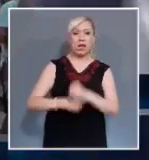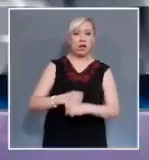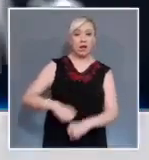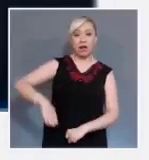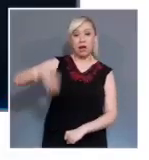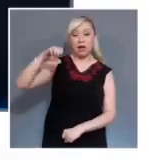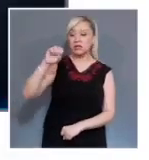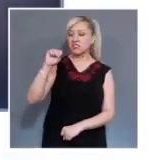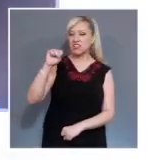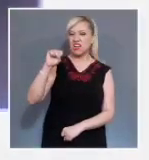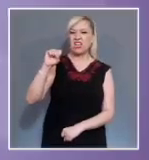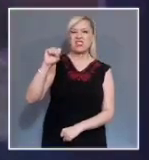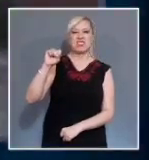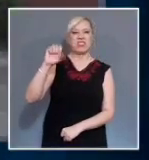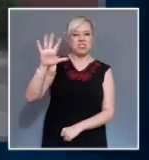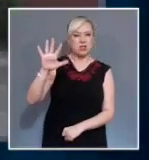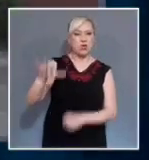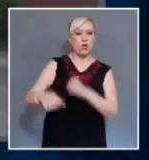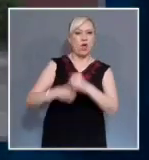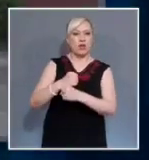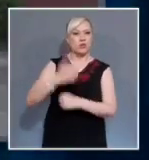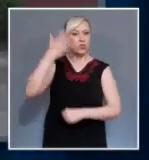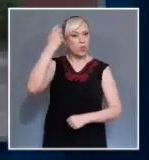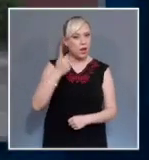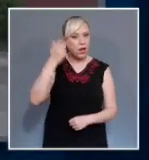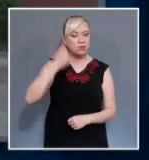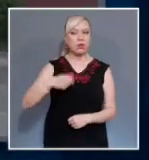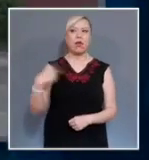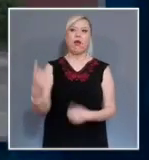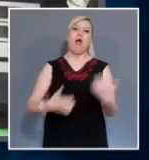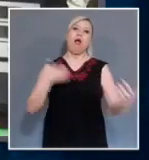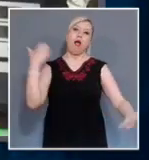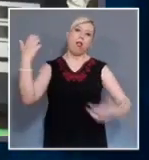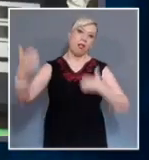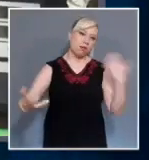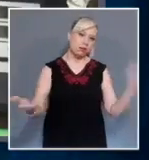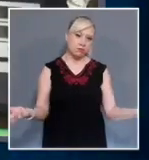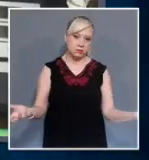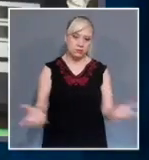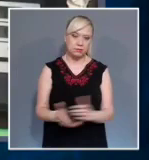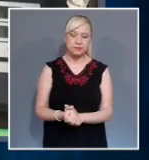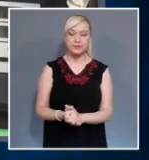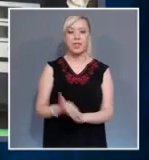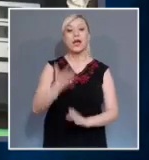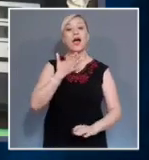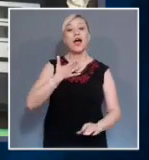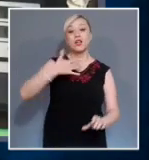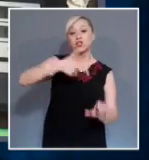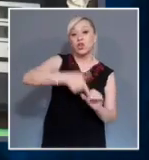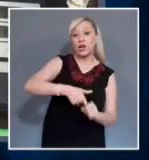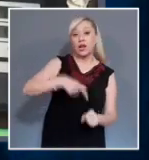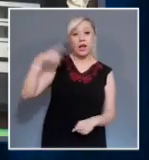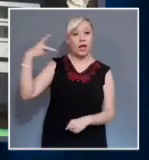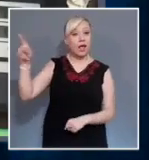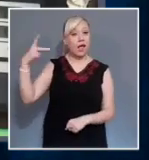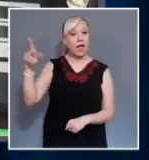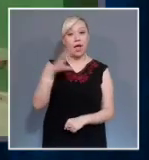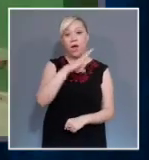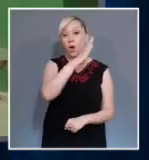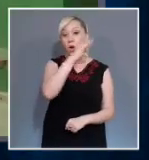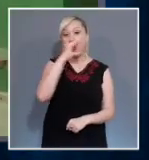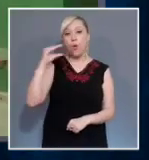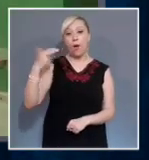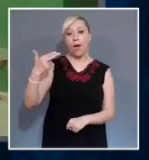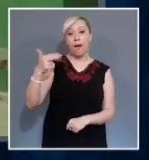años las estaciones de gasolina en la Habana mantienen filas de varios kilómetros y horas de espera ante la